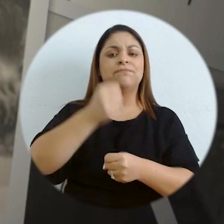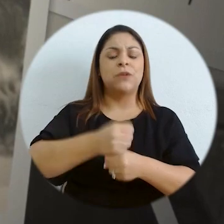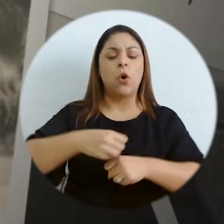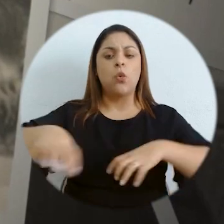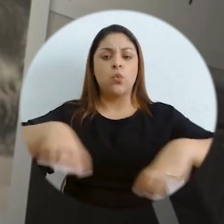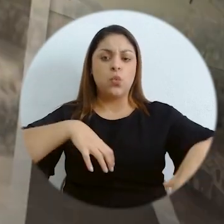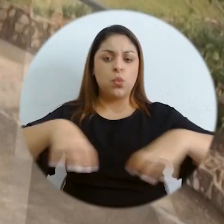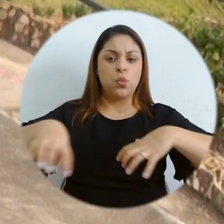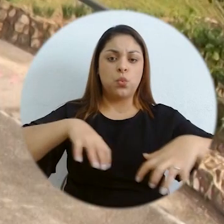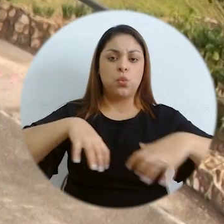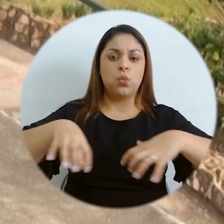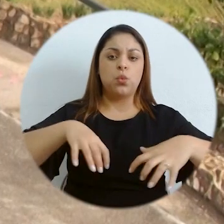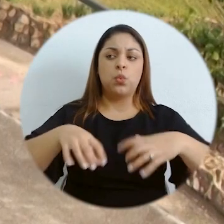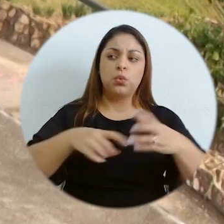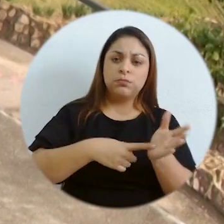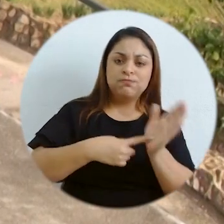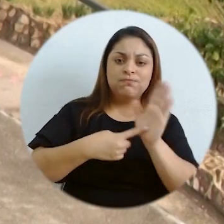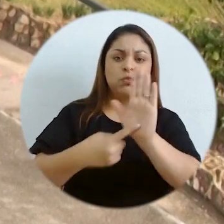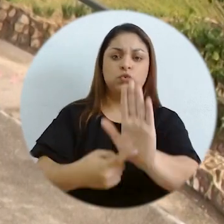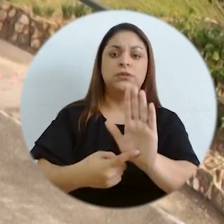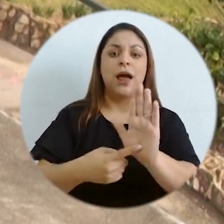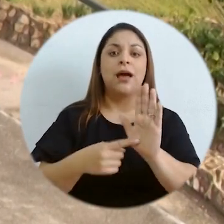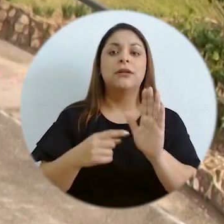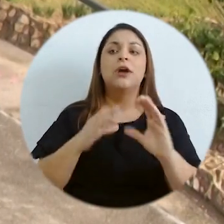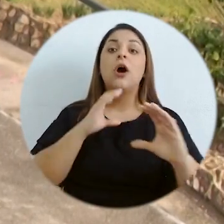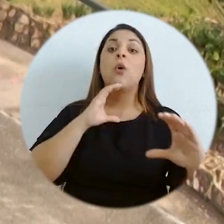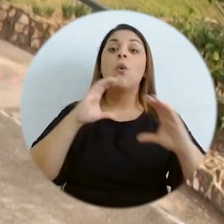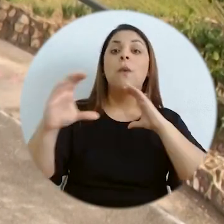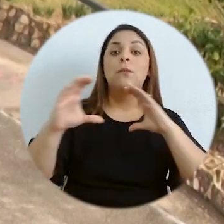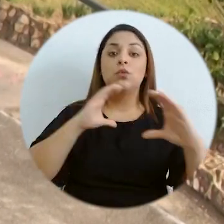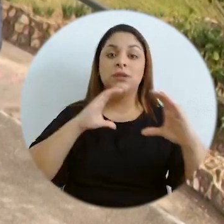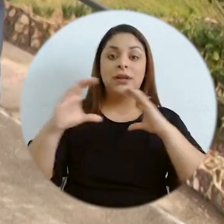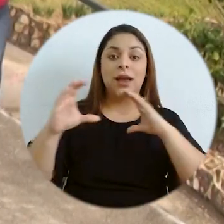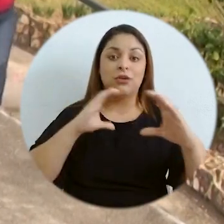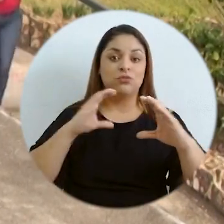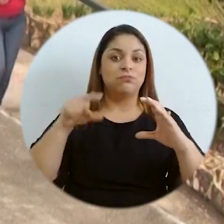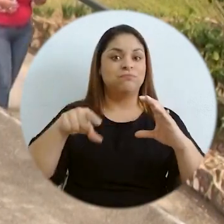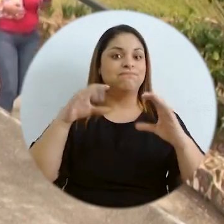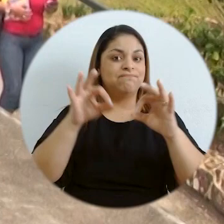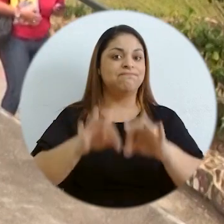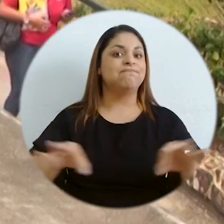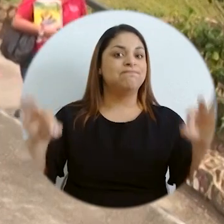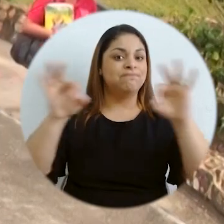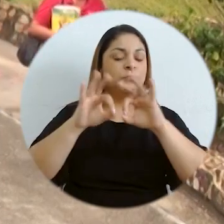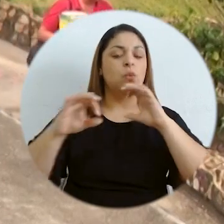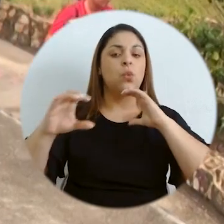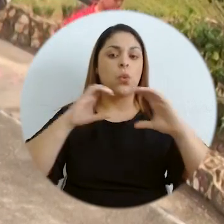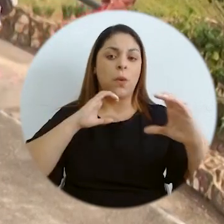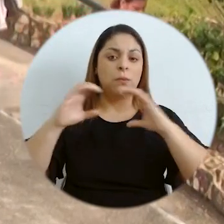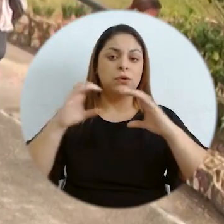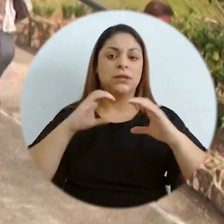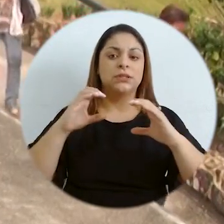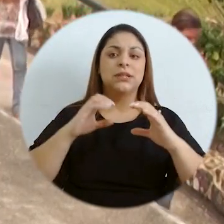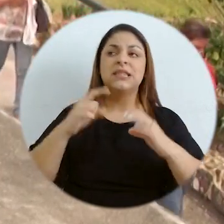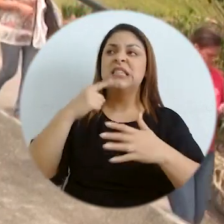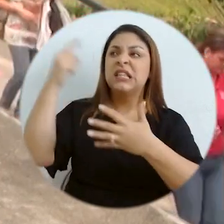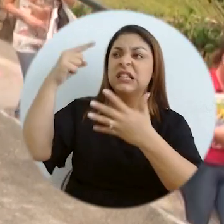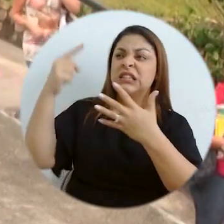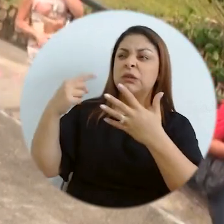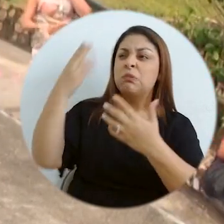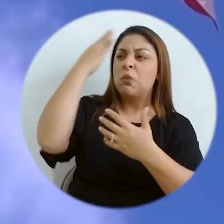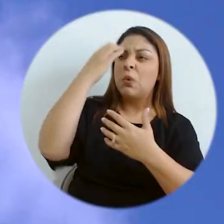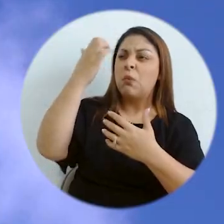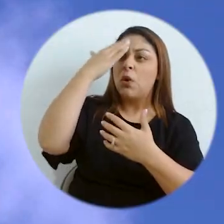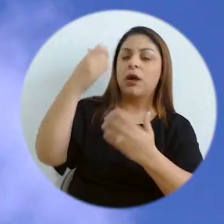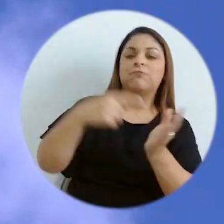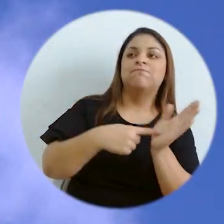día, ser proactivos en ese sentido y demostrar con la comunicación, que tú sabes que es fundamental, que